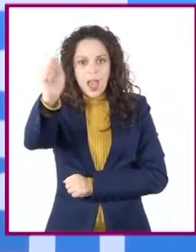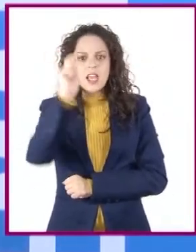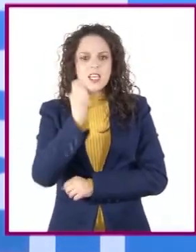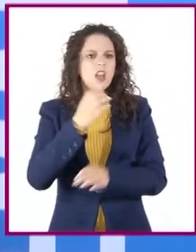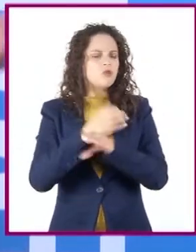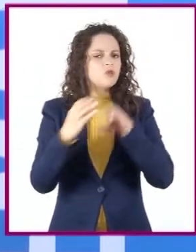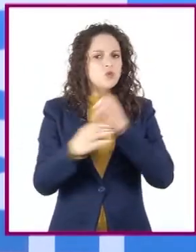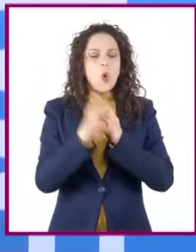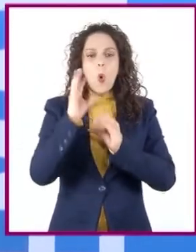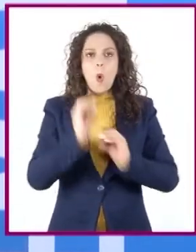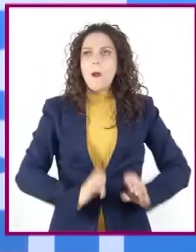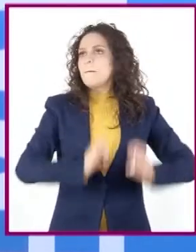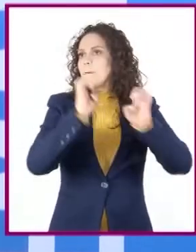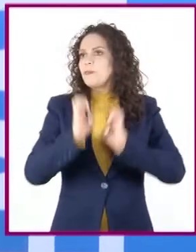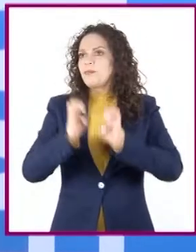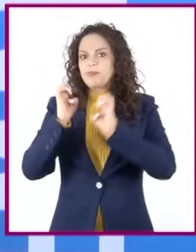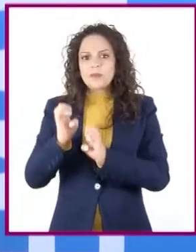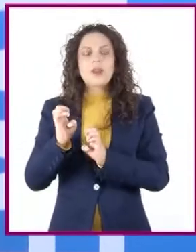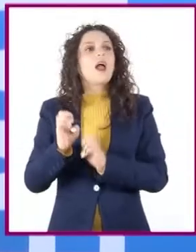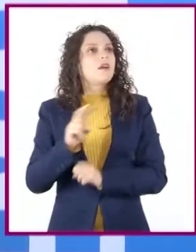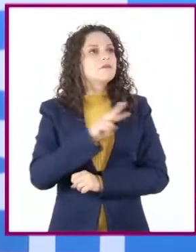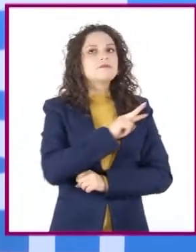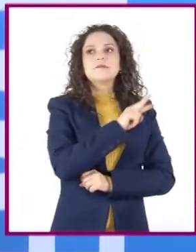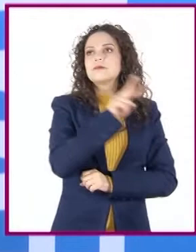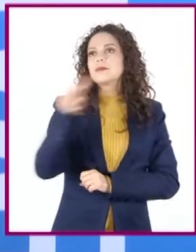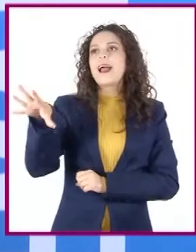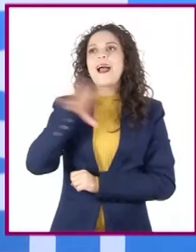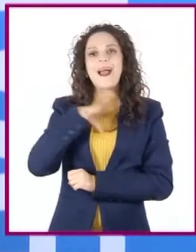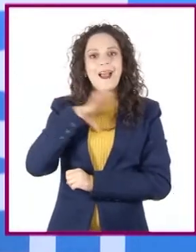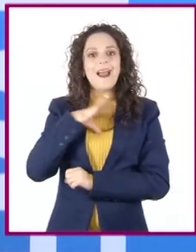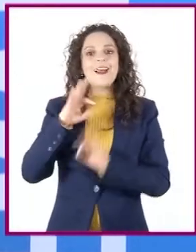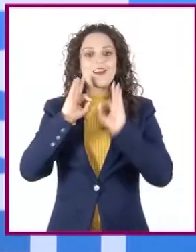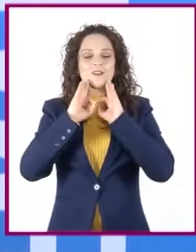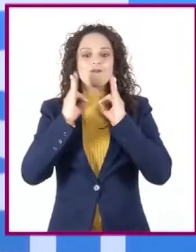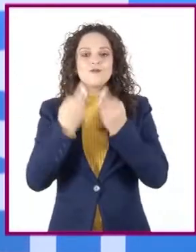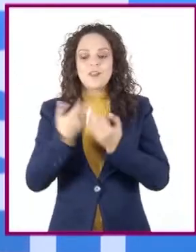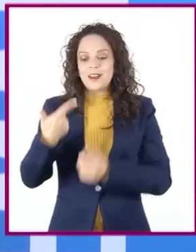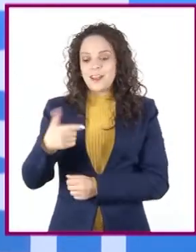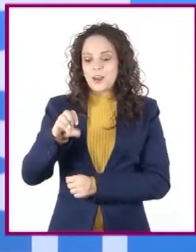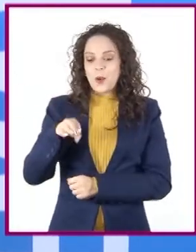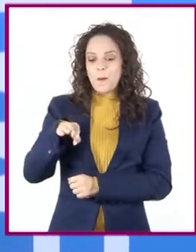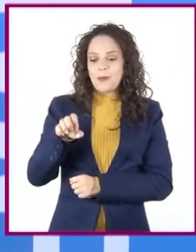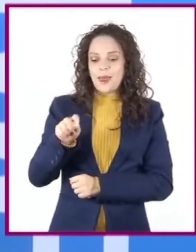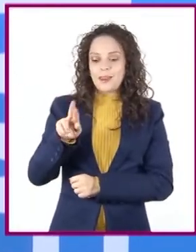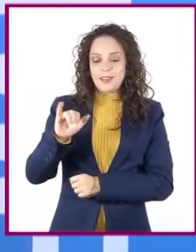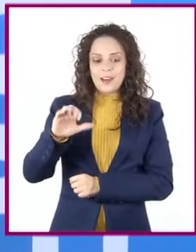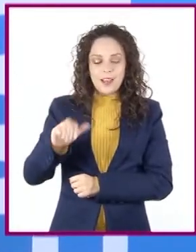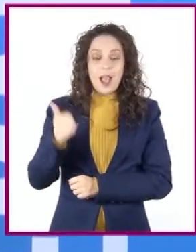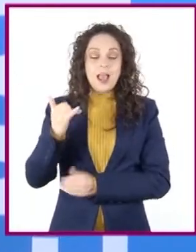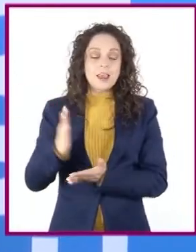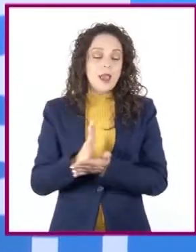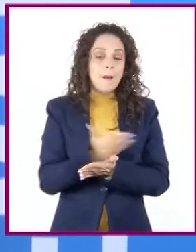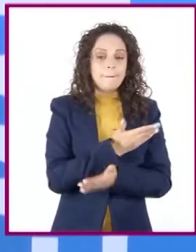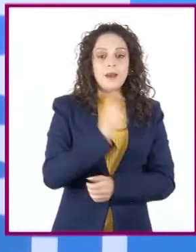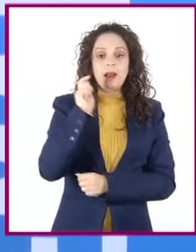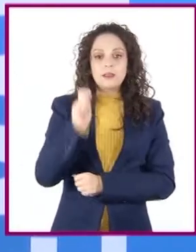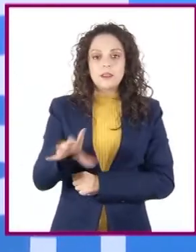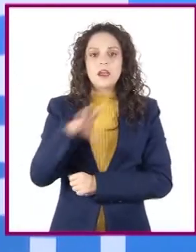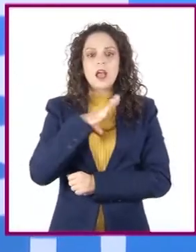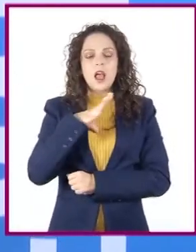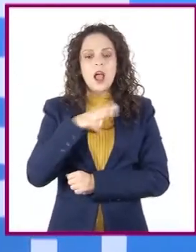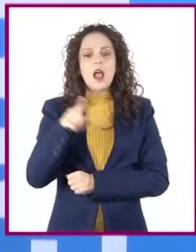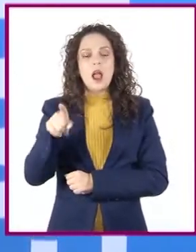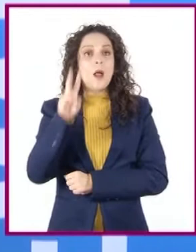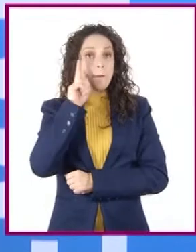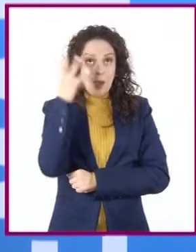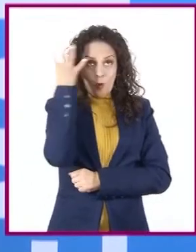edificaciones a su alrededor con formas geométricas. Por otro lado, además de la parte estética, está la parte funcional,